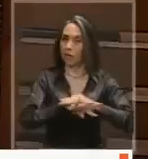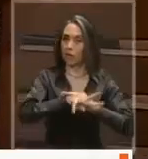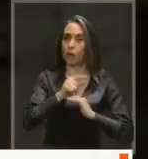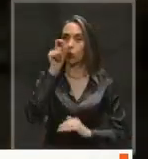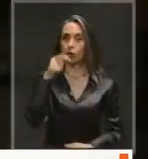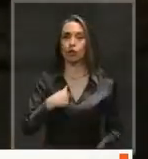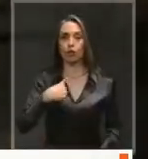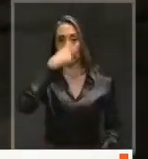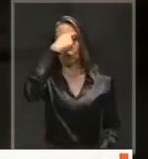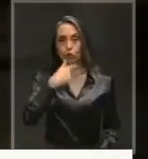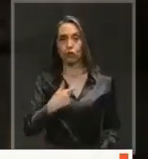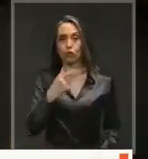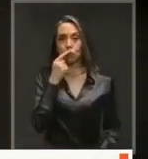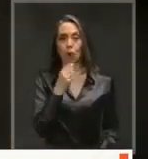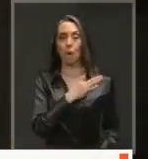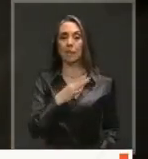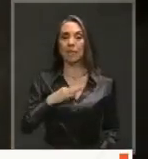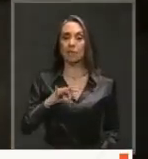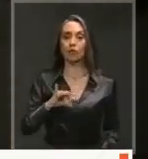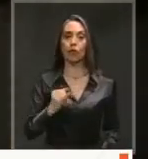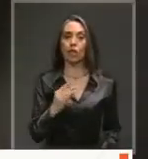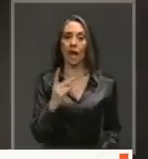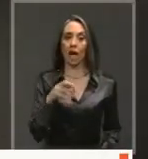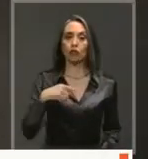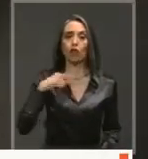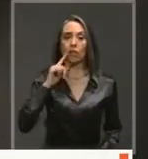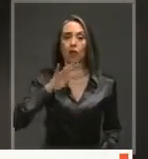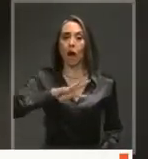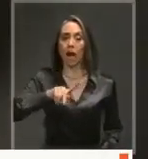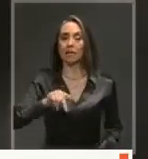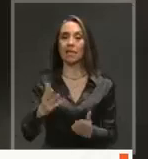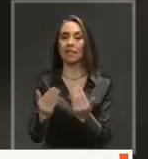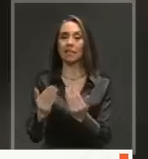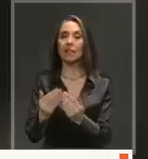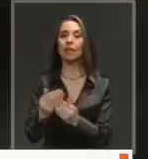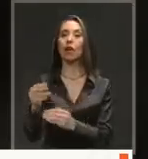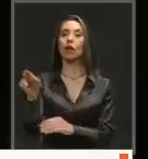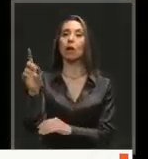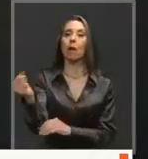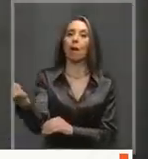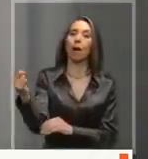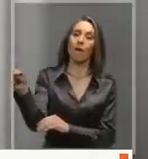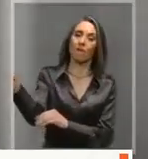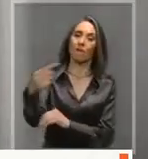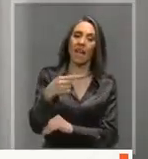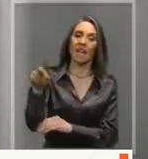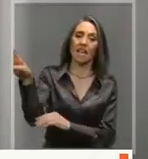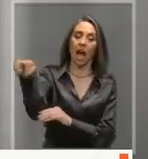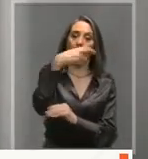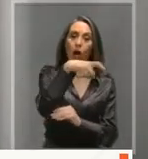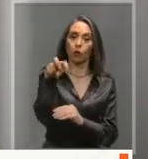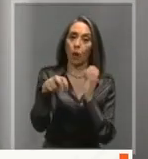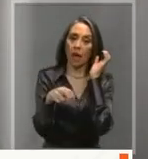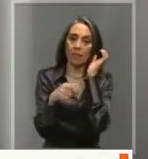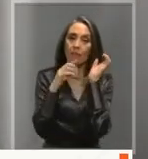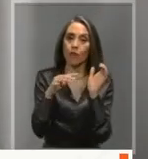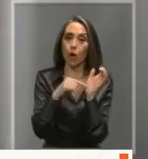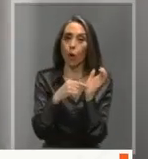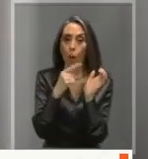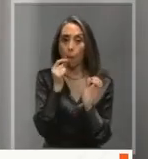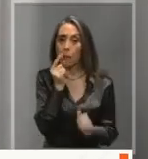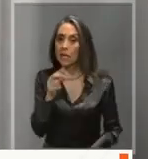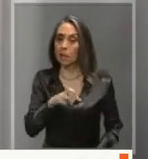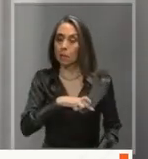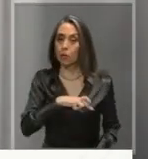Soy el ministro Giorgio Jackson. Mantuve un accidente, necesito que me manden una grúa. Teléfono que es utilizado por el imputado